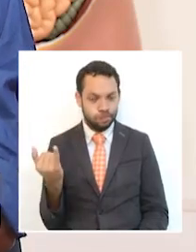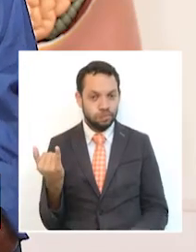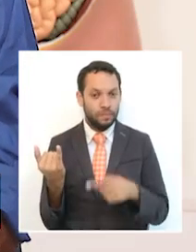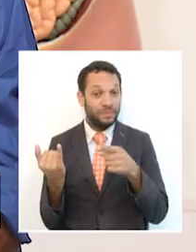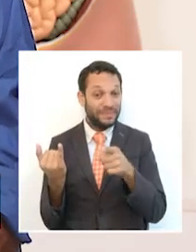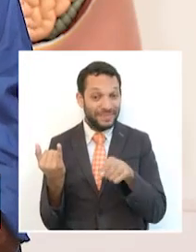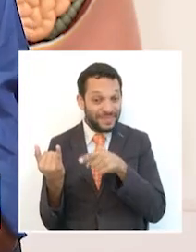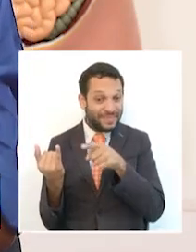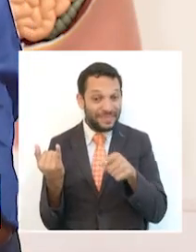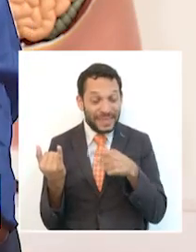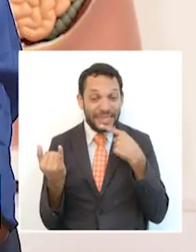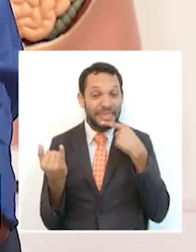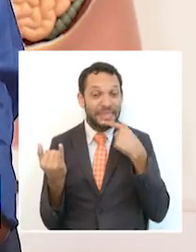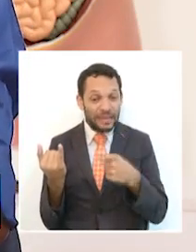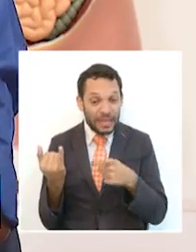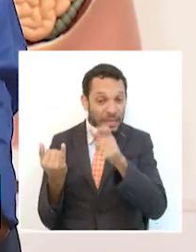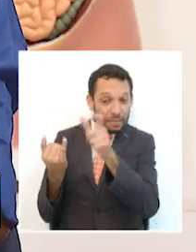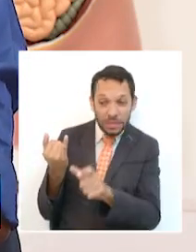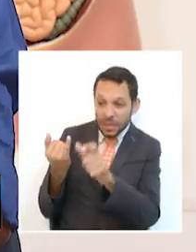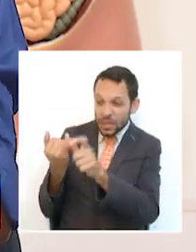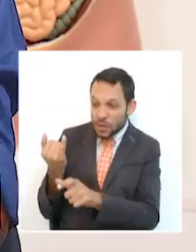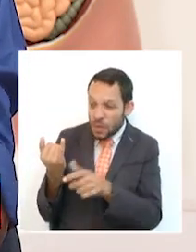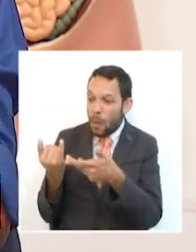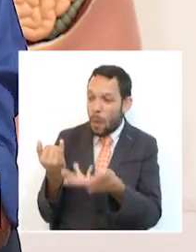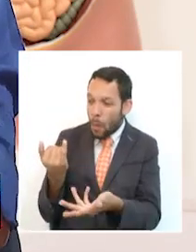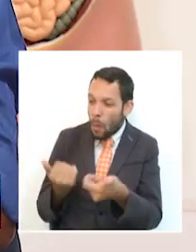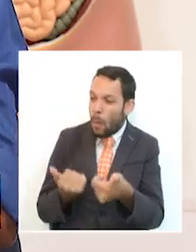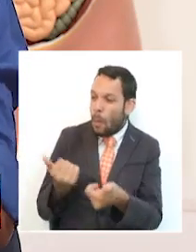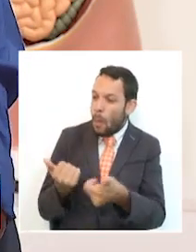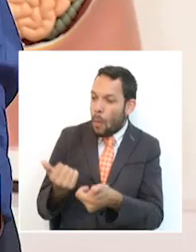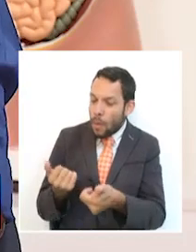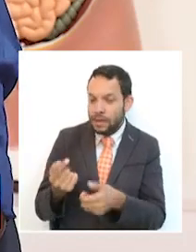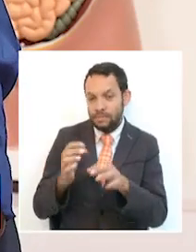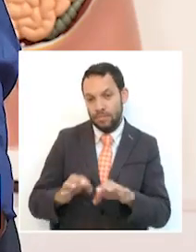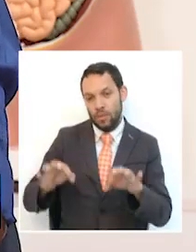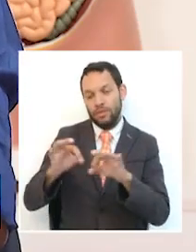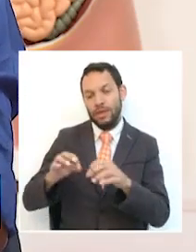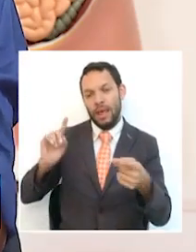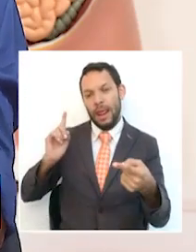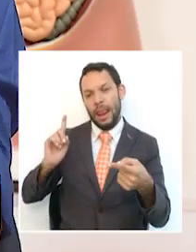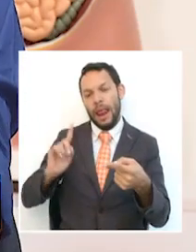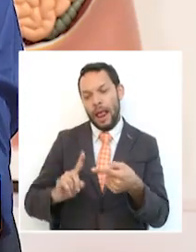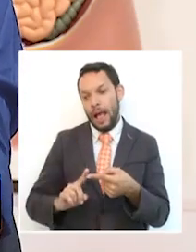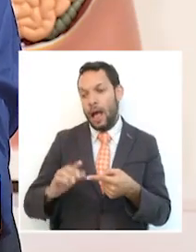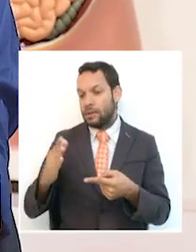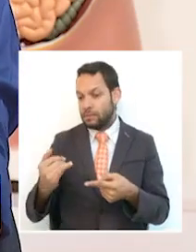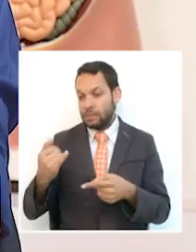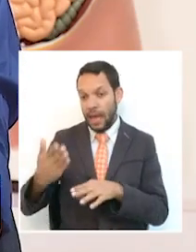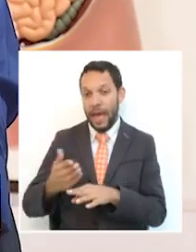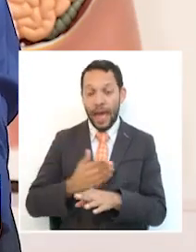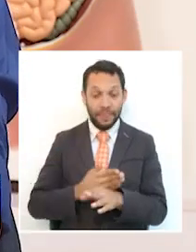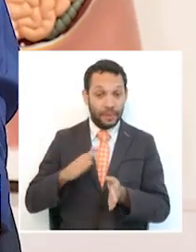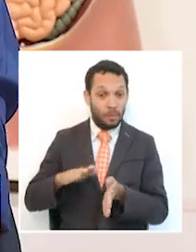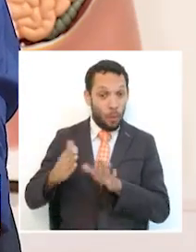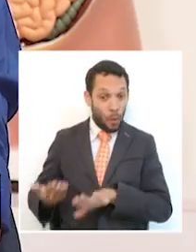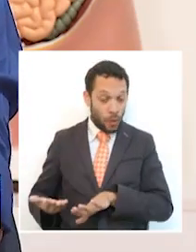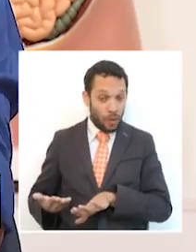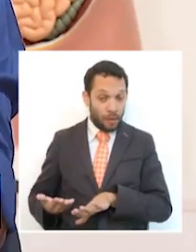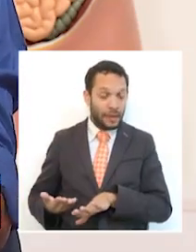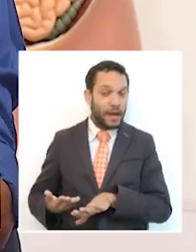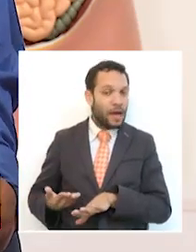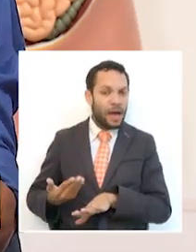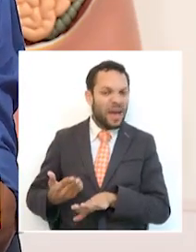antecedentes que tiene cada persona entonces el antecedente es importante murió alguien de esto sí pero venía con un antecedente